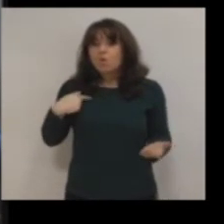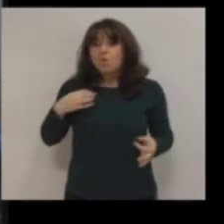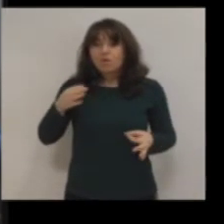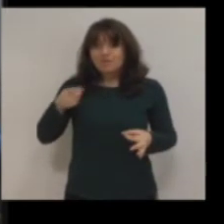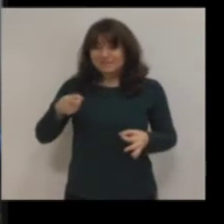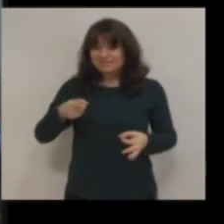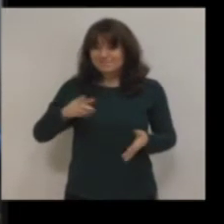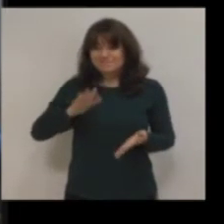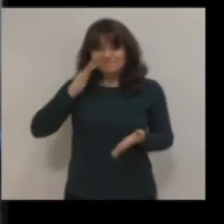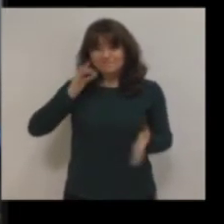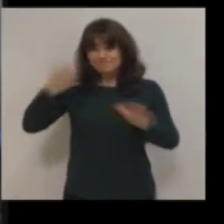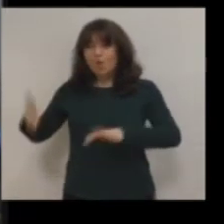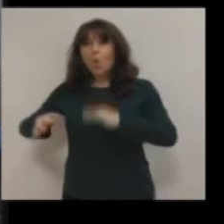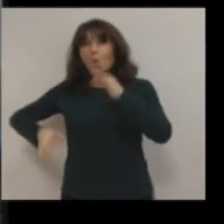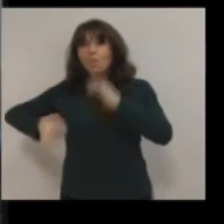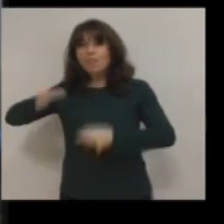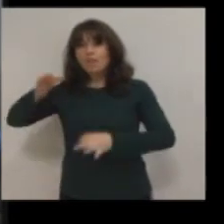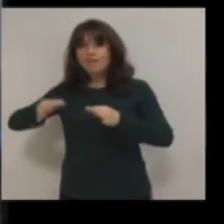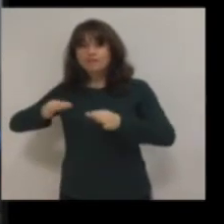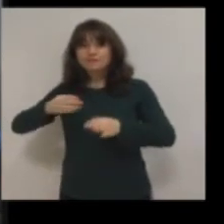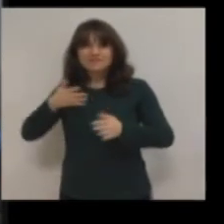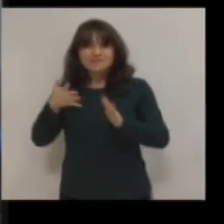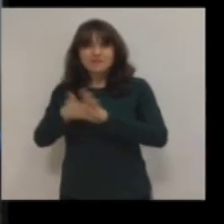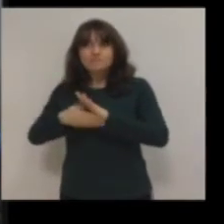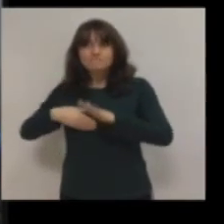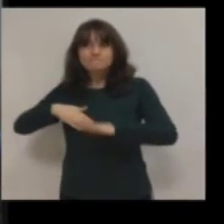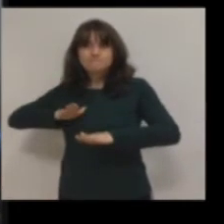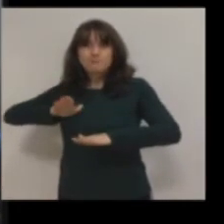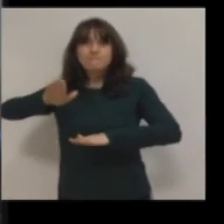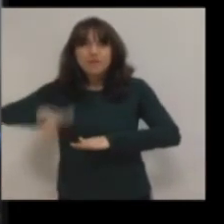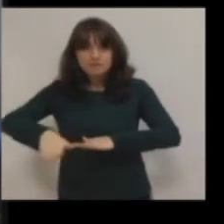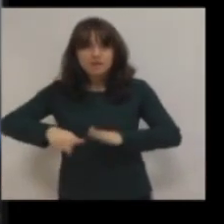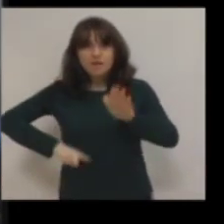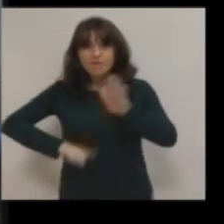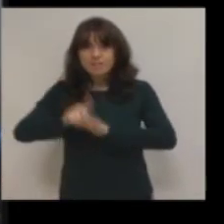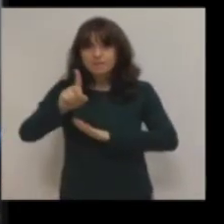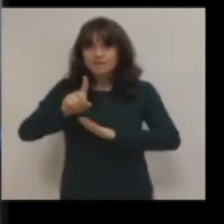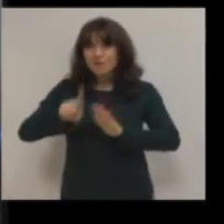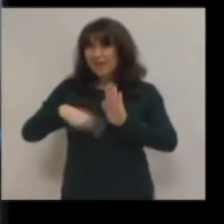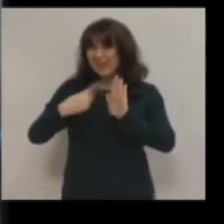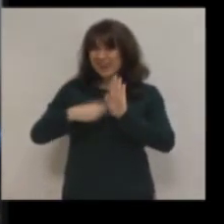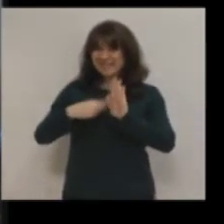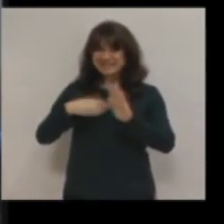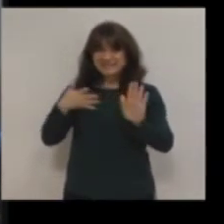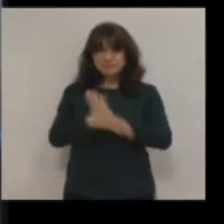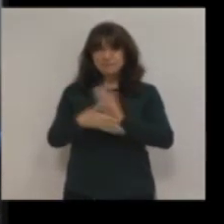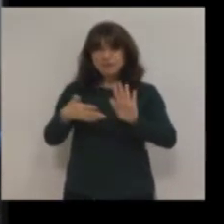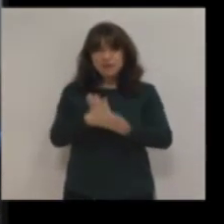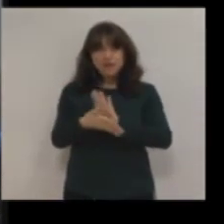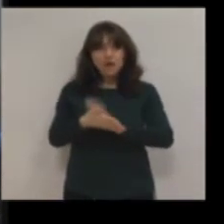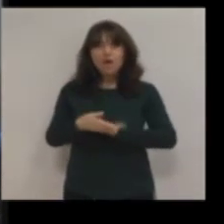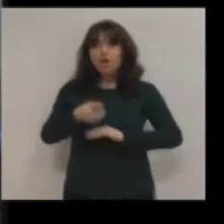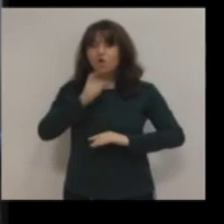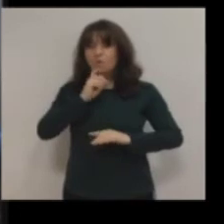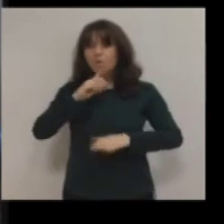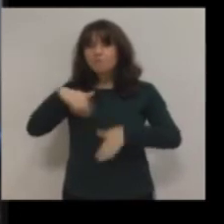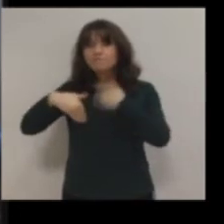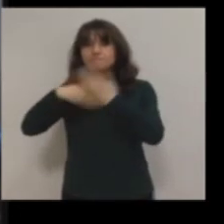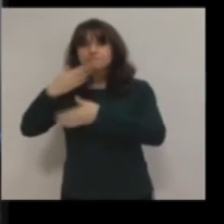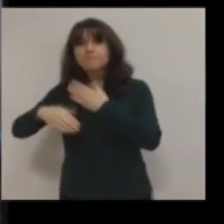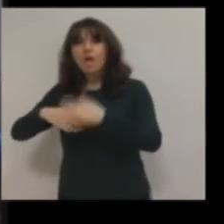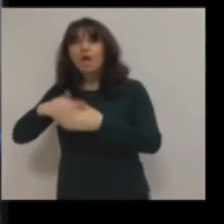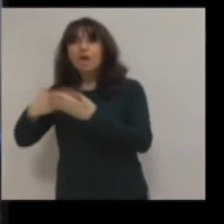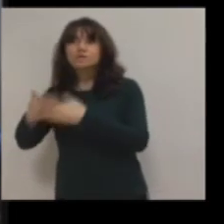Judicializar eso sería a lo mejor el siguiente paso, pero es que ni siquiera en las leyes se explica cómo eso pasa a la justicia. Es